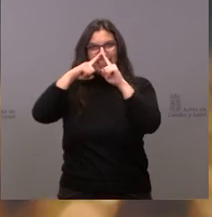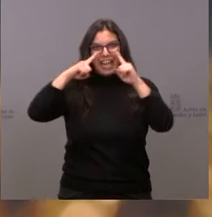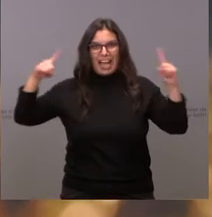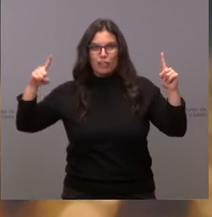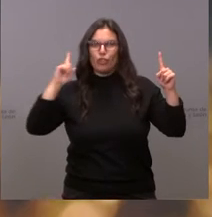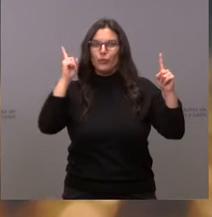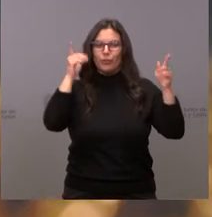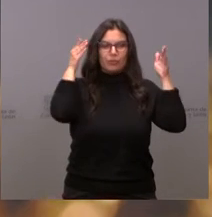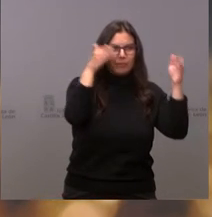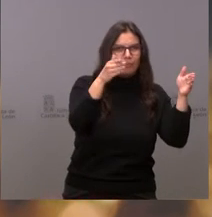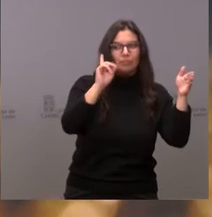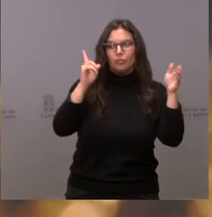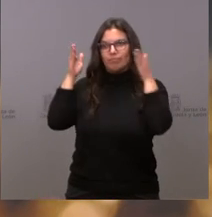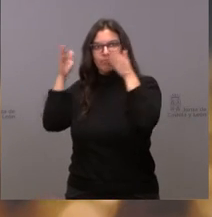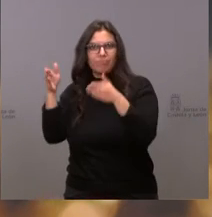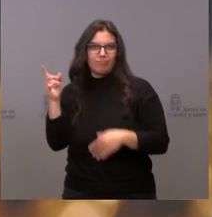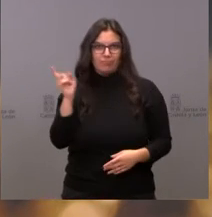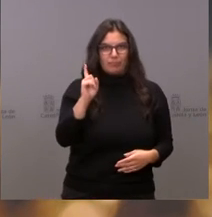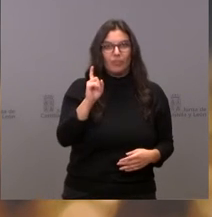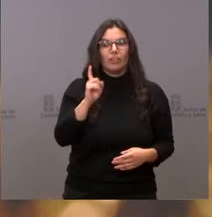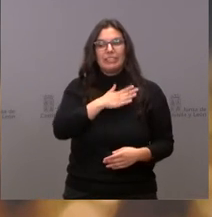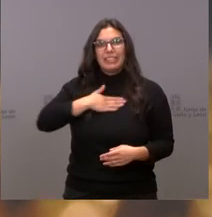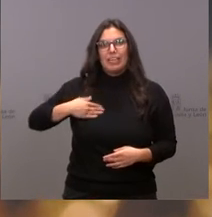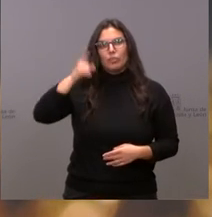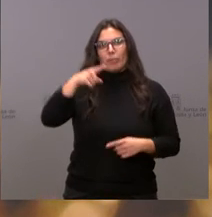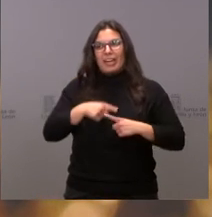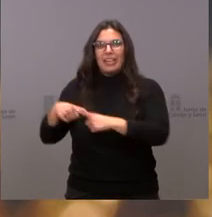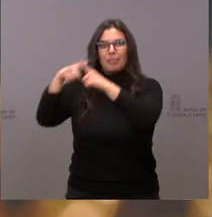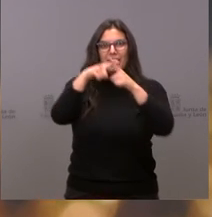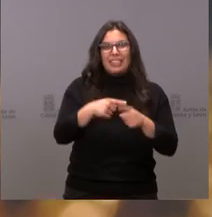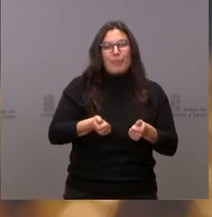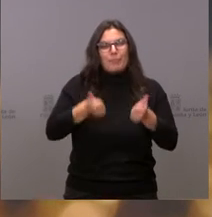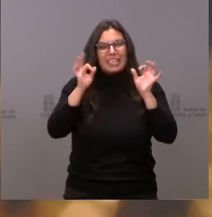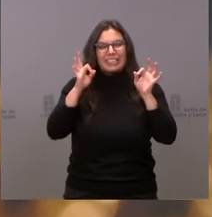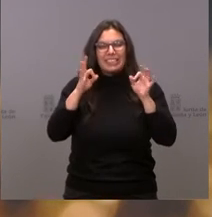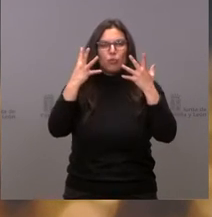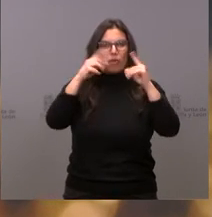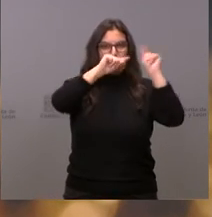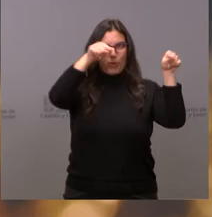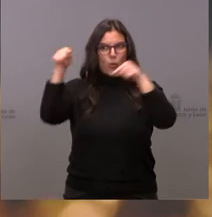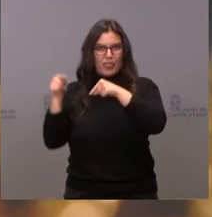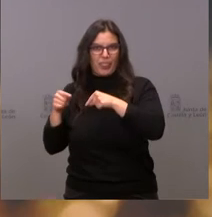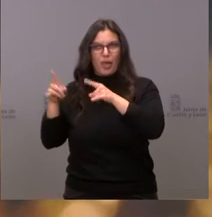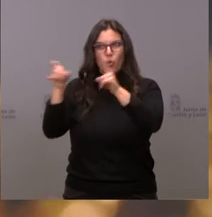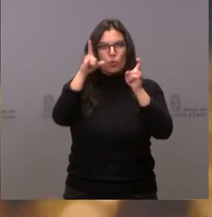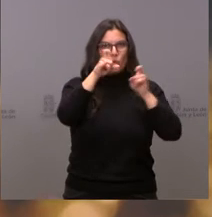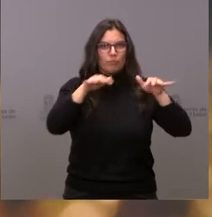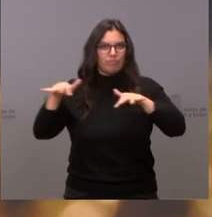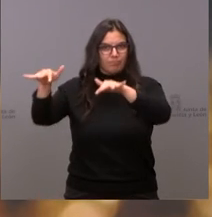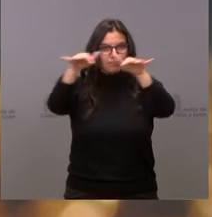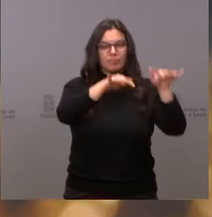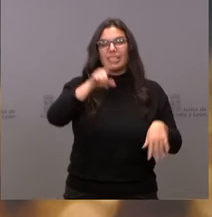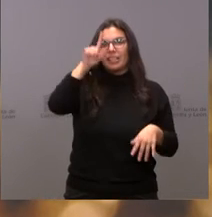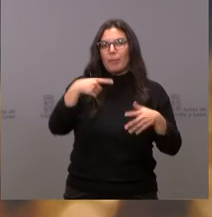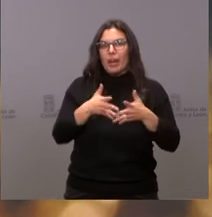turismo también entre las 9 provincias y vamos a reforzar nuestra oferta en el turismo rural a